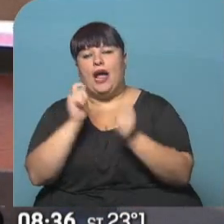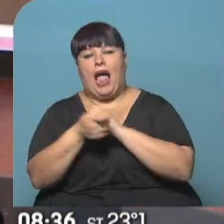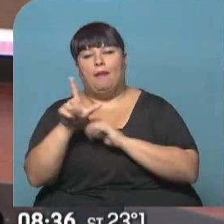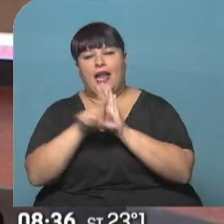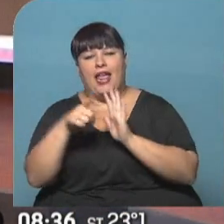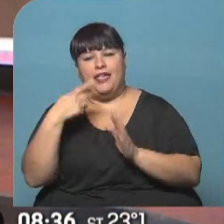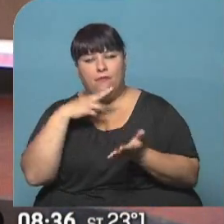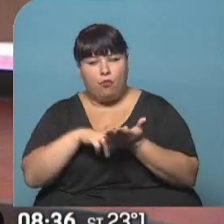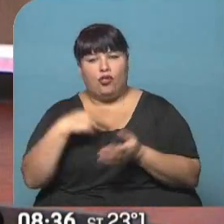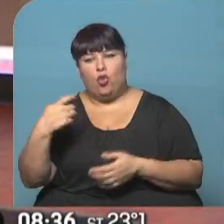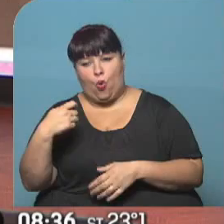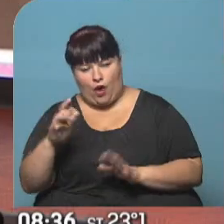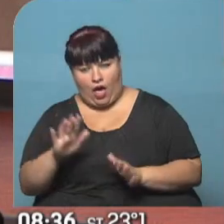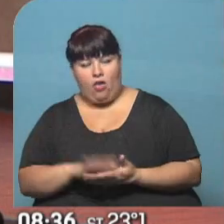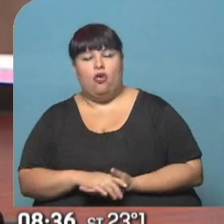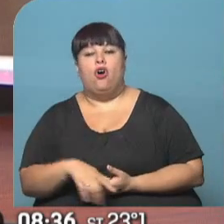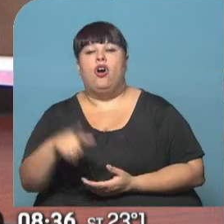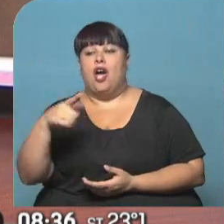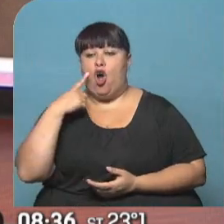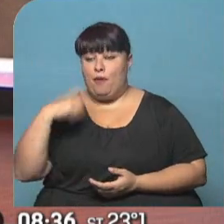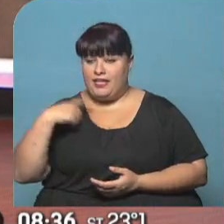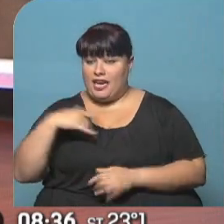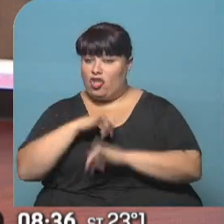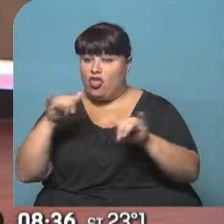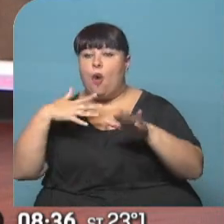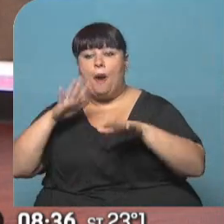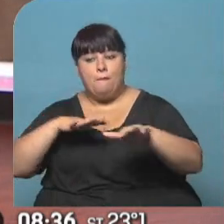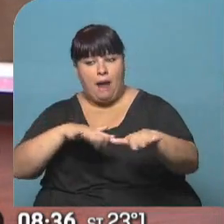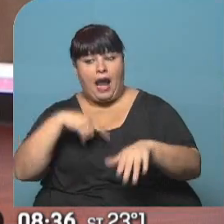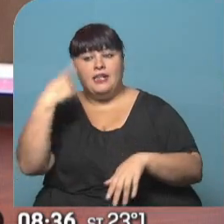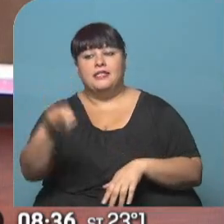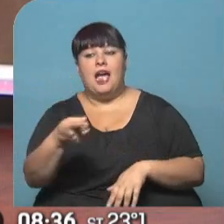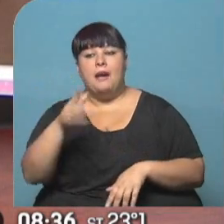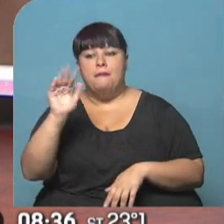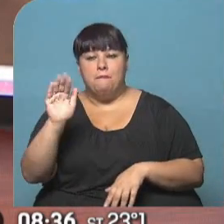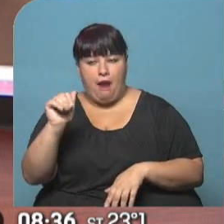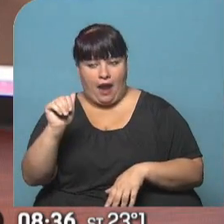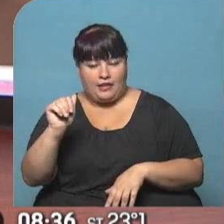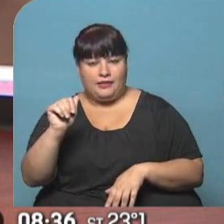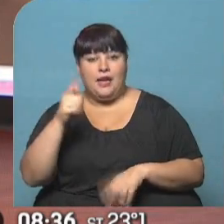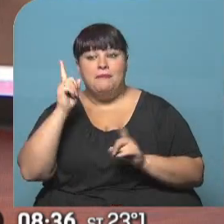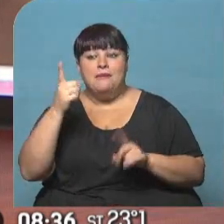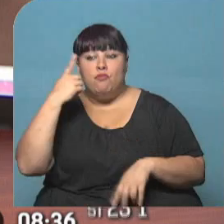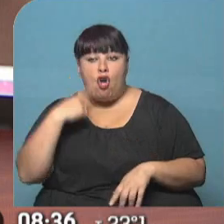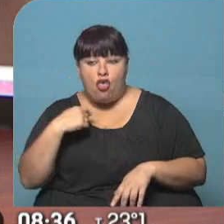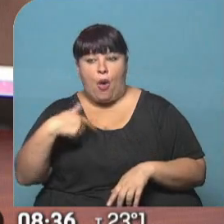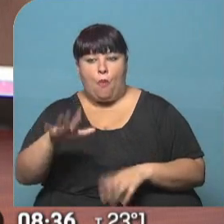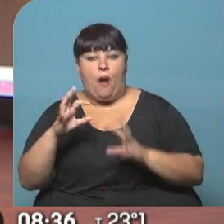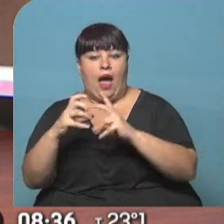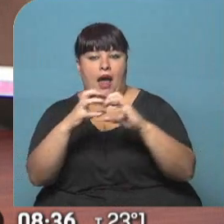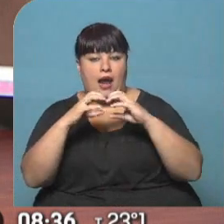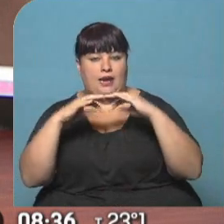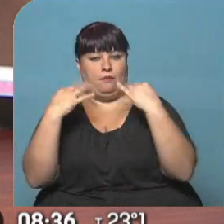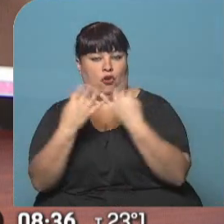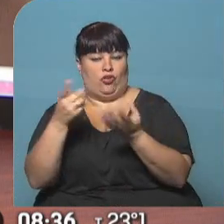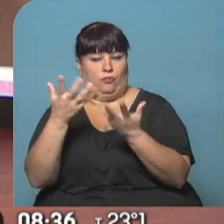reforma tributaria y previsional. El sindicalista anunció una movilización para el próximo día martes, día en el cual se va a tratar